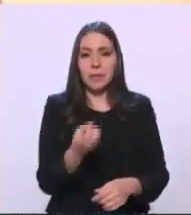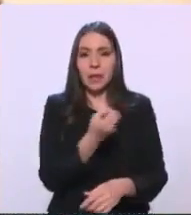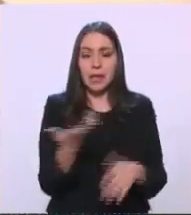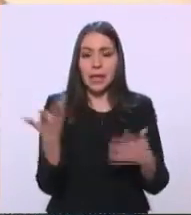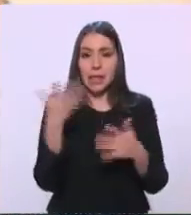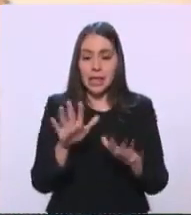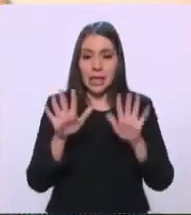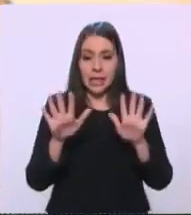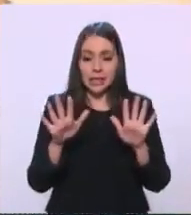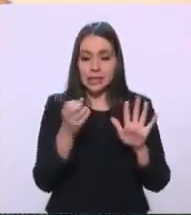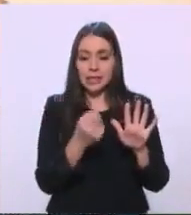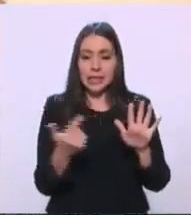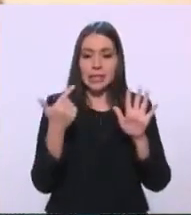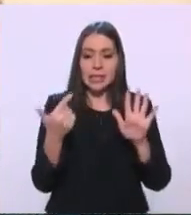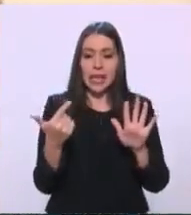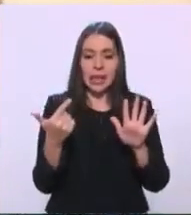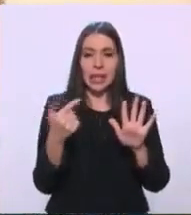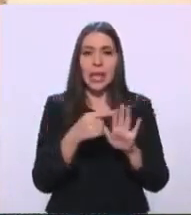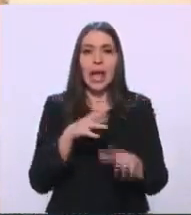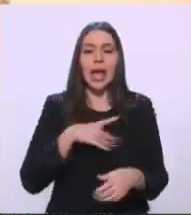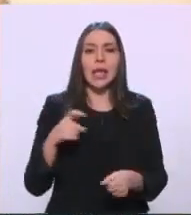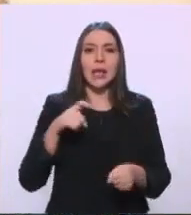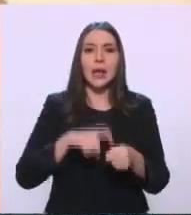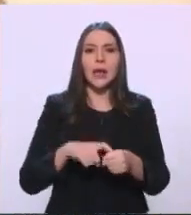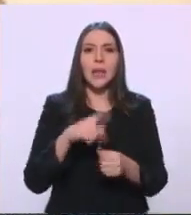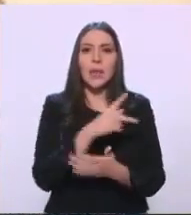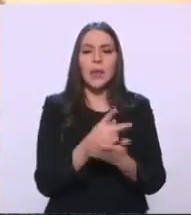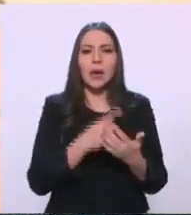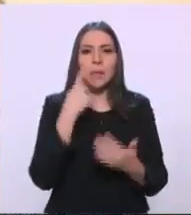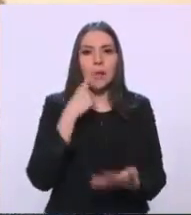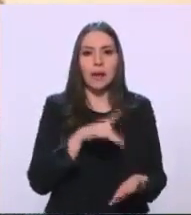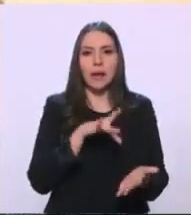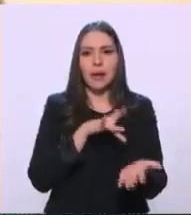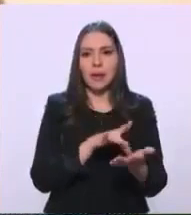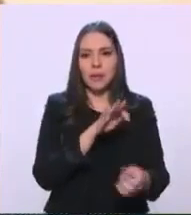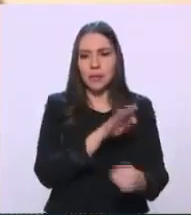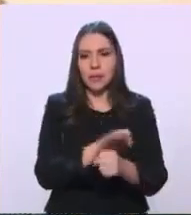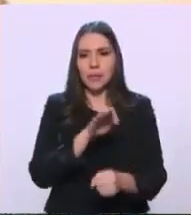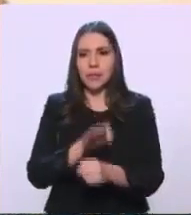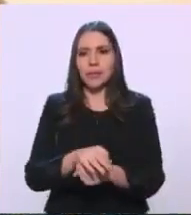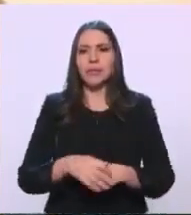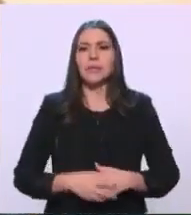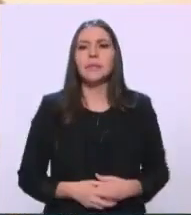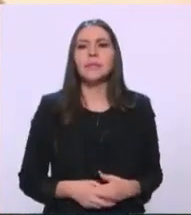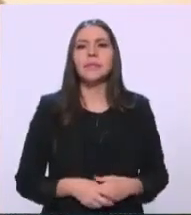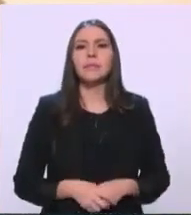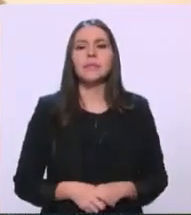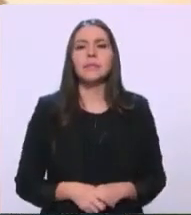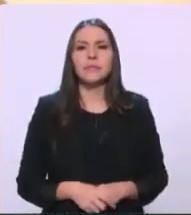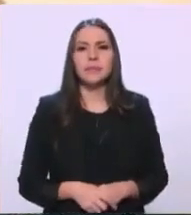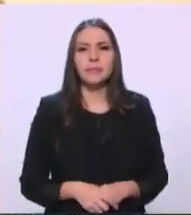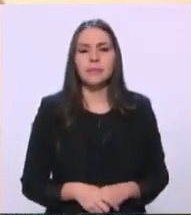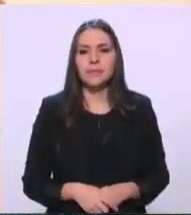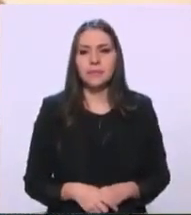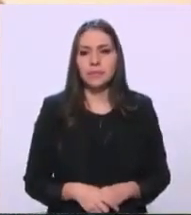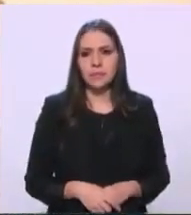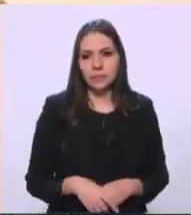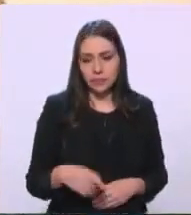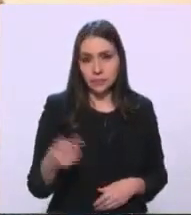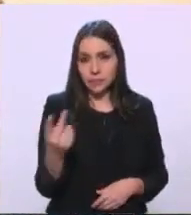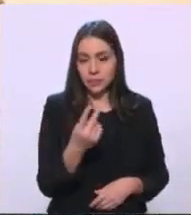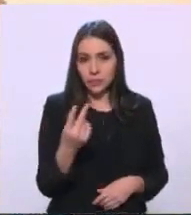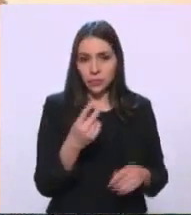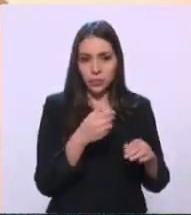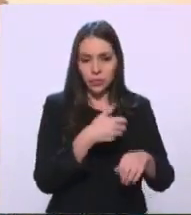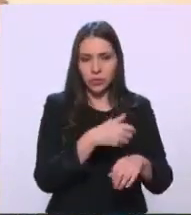social. Esas 2 cifras nos hablan de una narrativa,